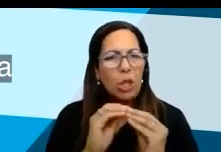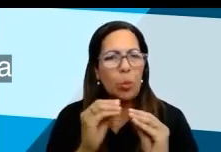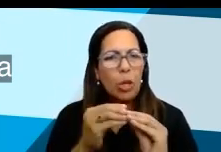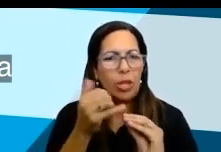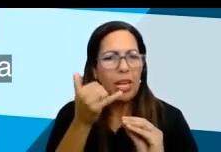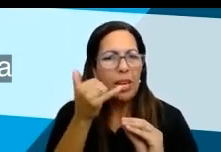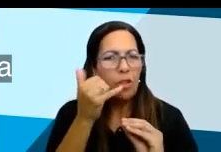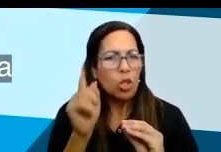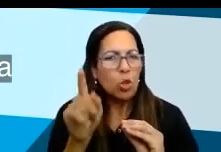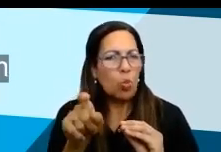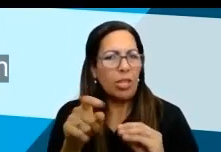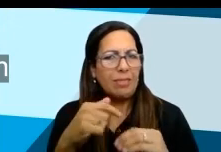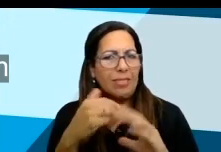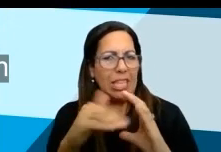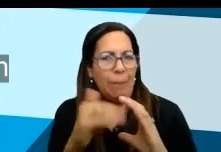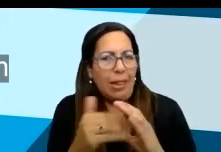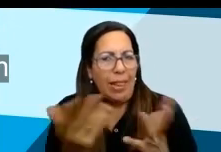enviando es correo electrónico.